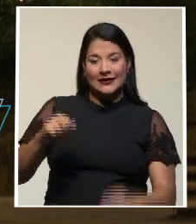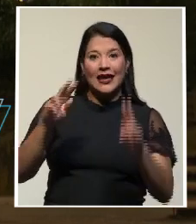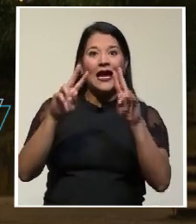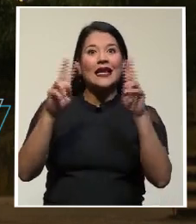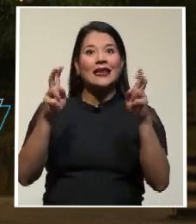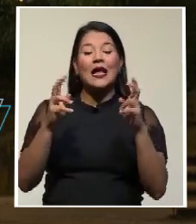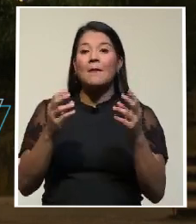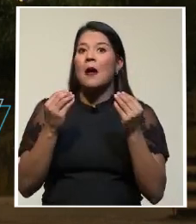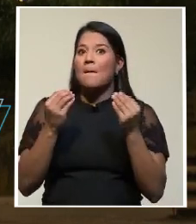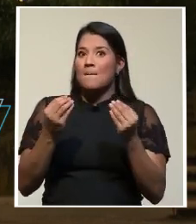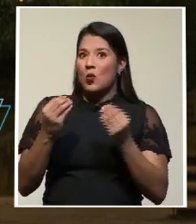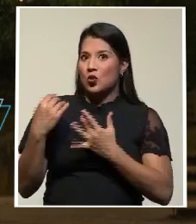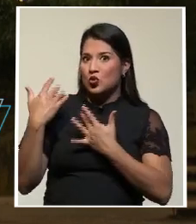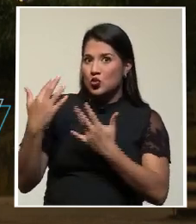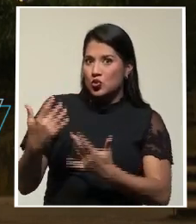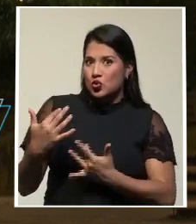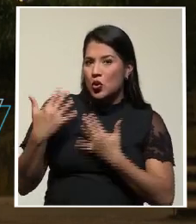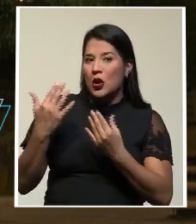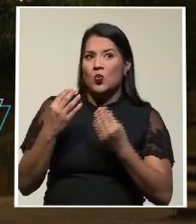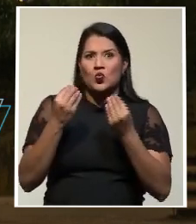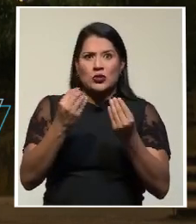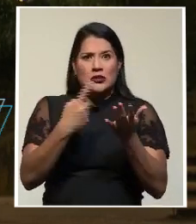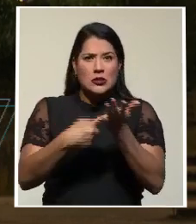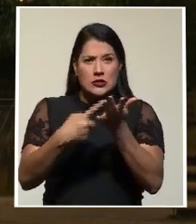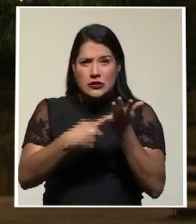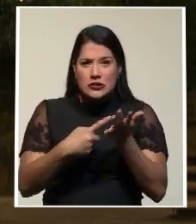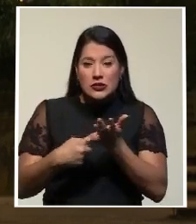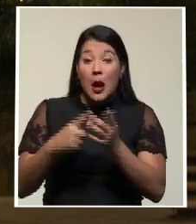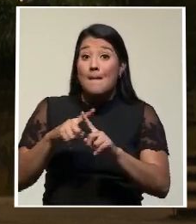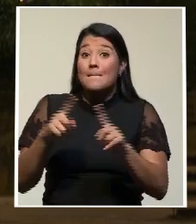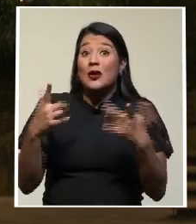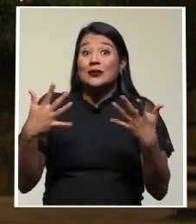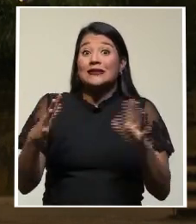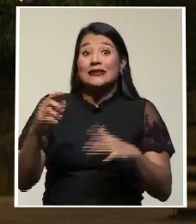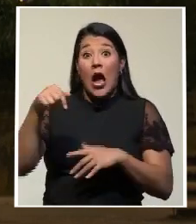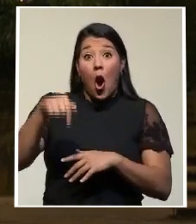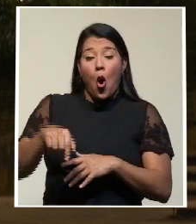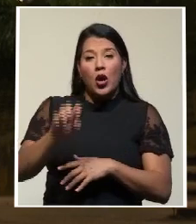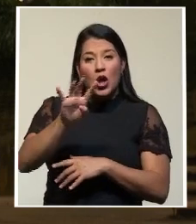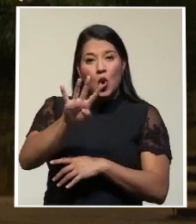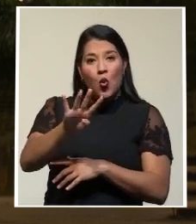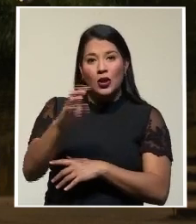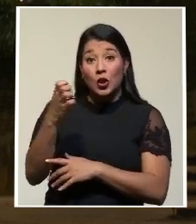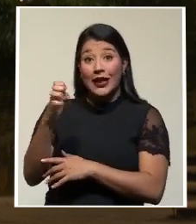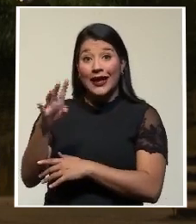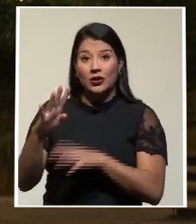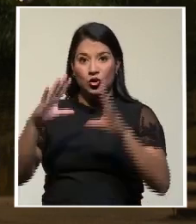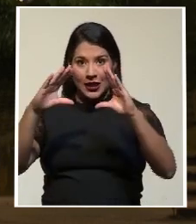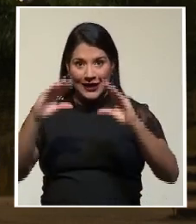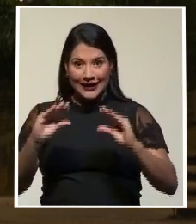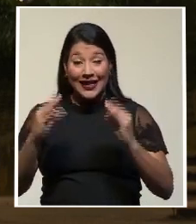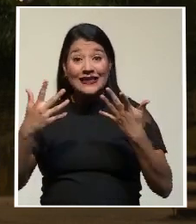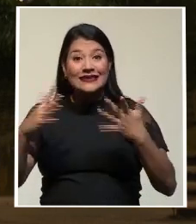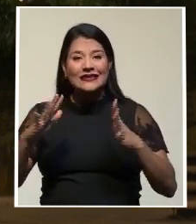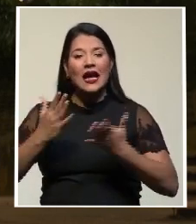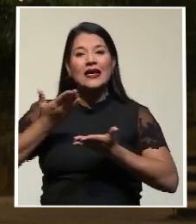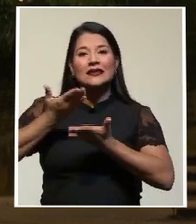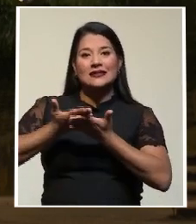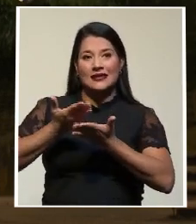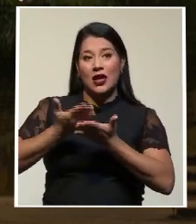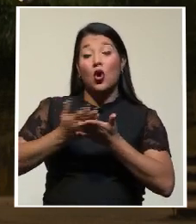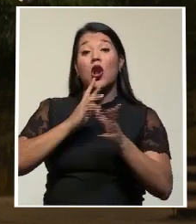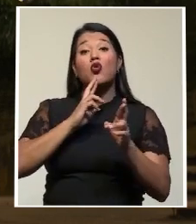bastante esperado, ha sido muy polémico, pero hoy, al ser las 4:14 de la tarde, finalmente llegó el